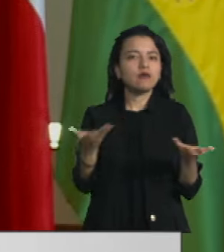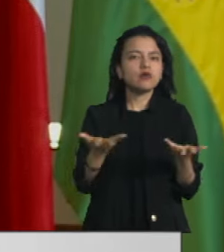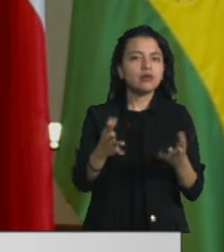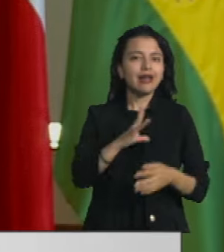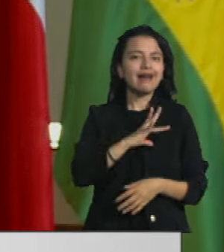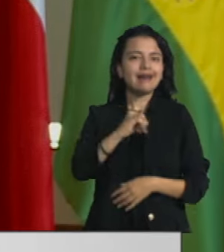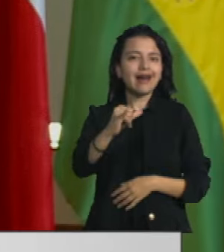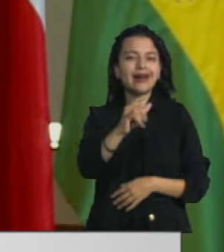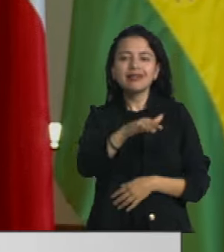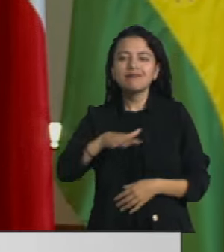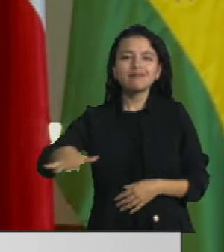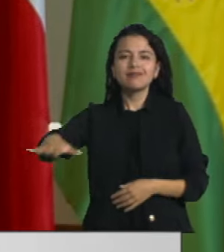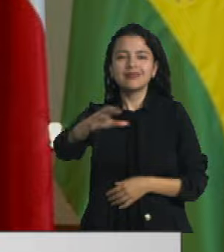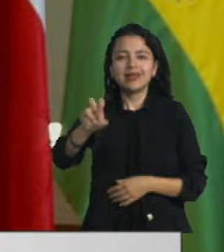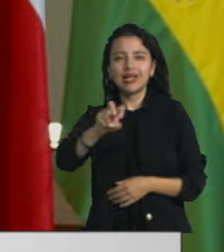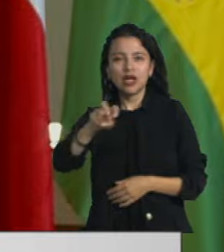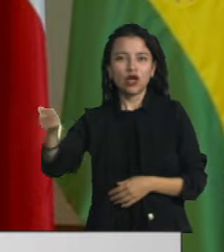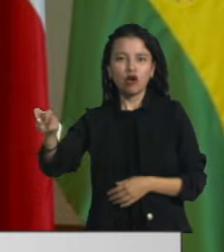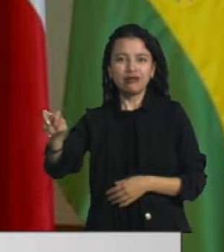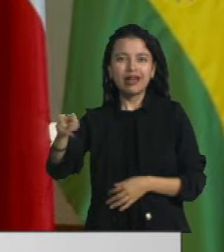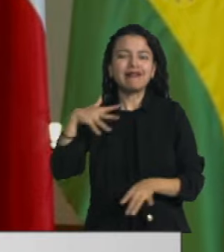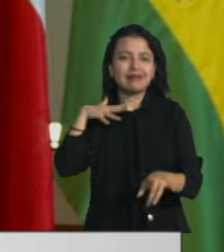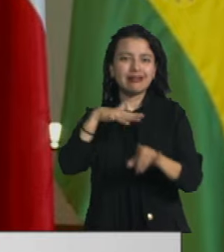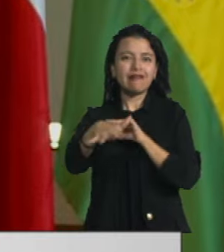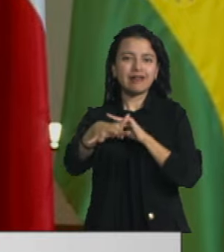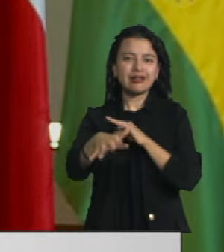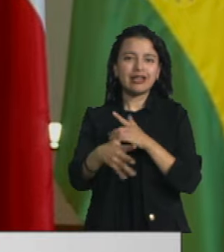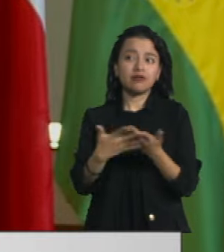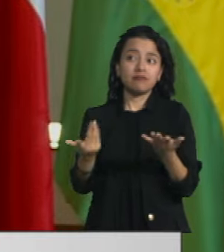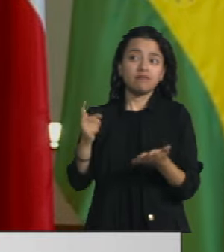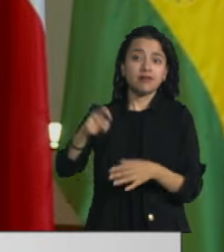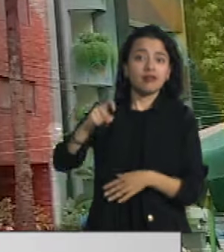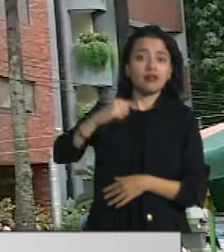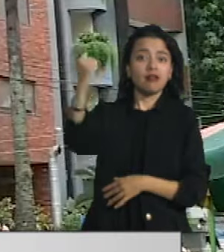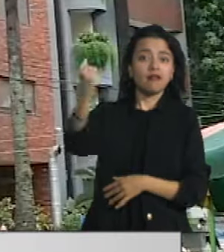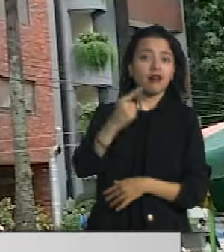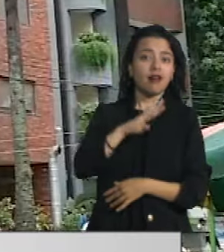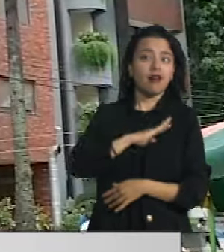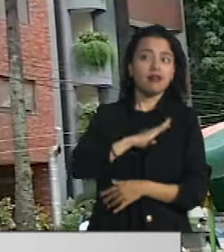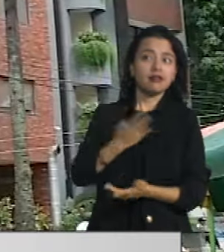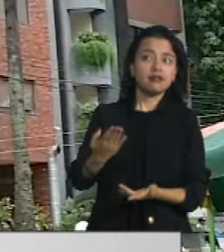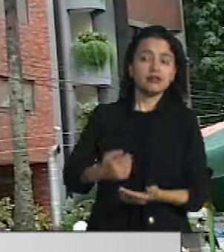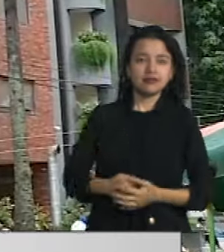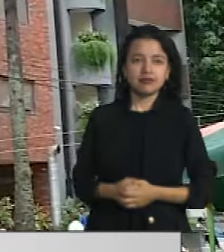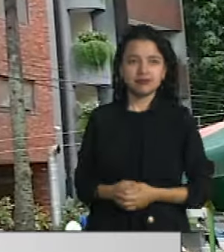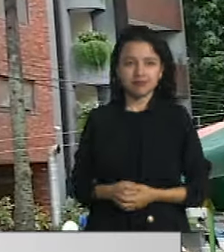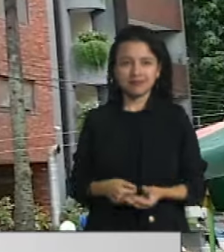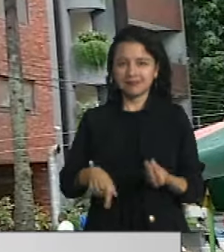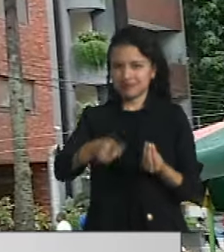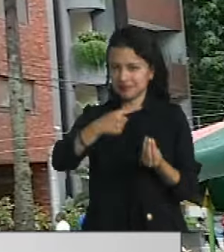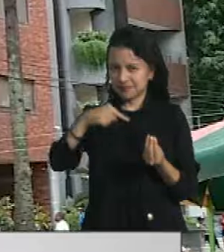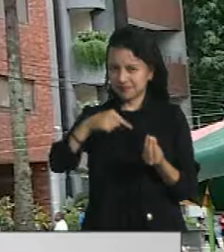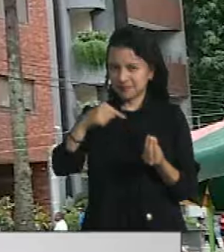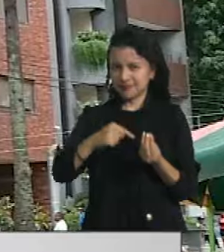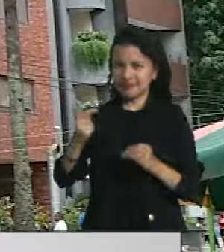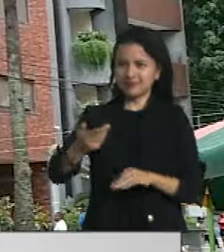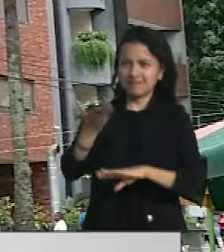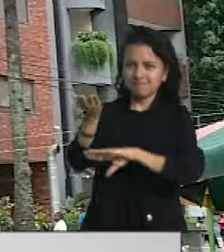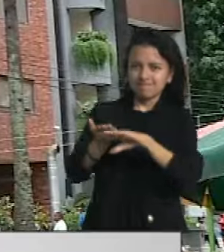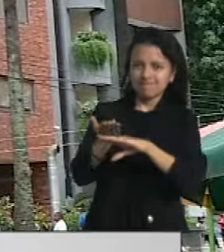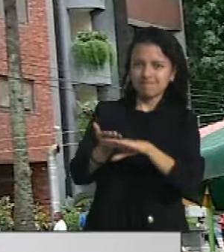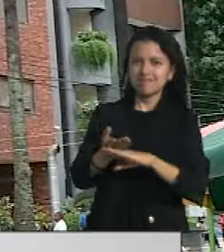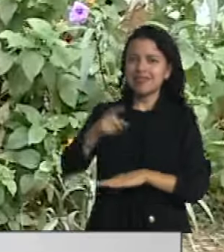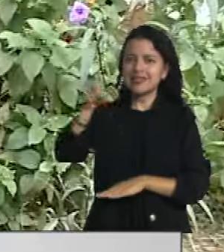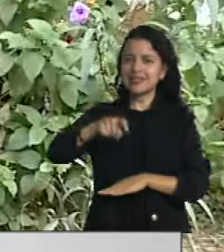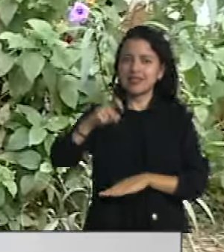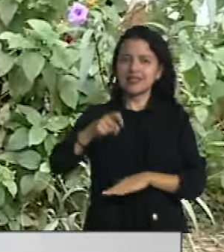del norte de la ciudad. Piden ser escuchados por el alcalde Alejandro Eder. Los reclamos de la Minga estarían relacionados con la entrega de